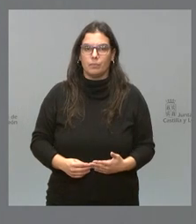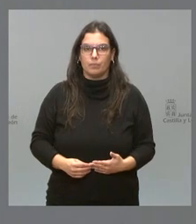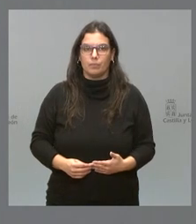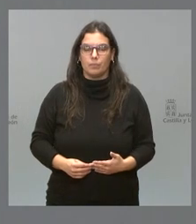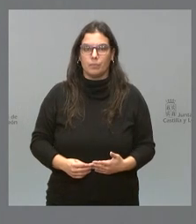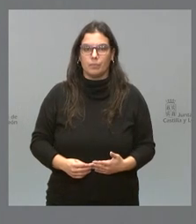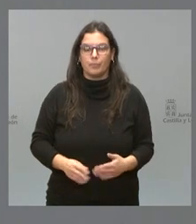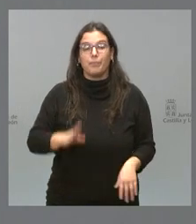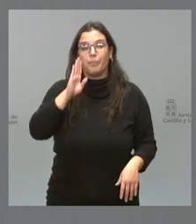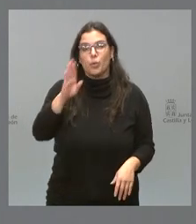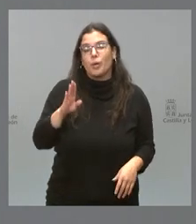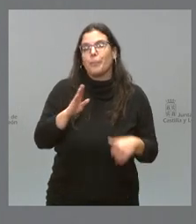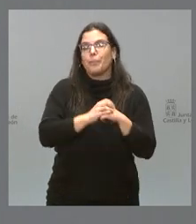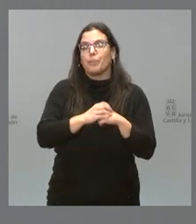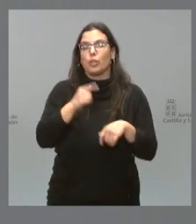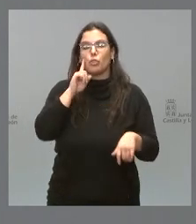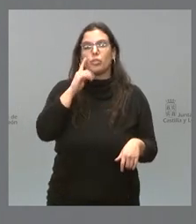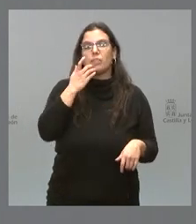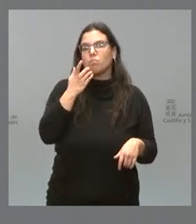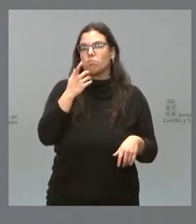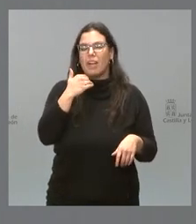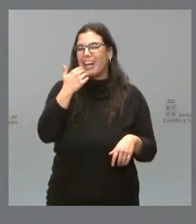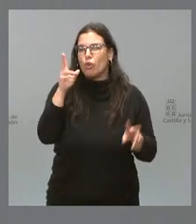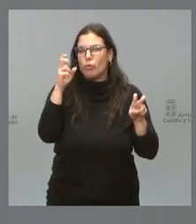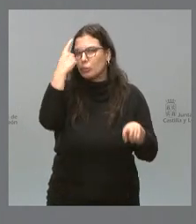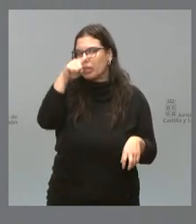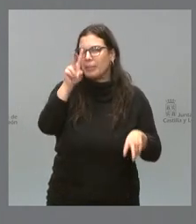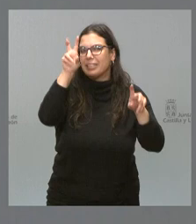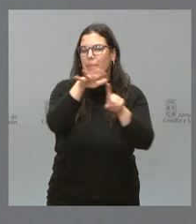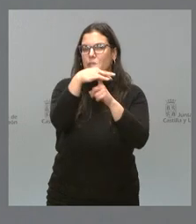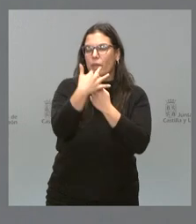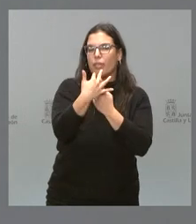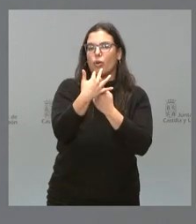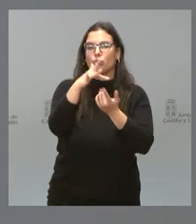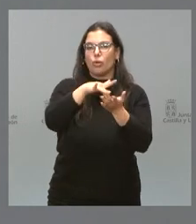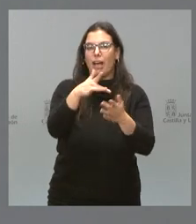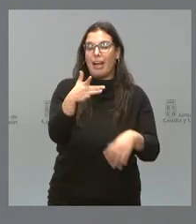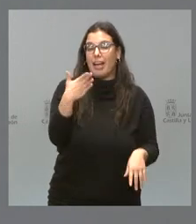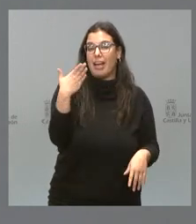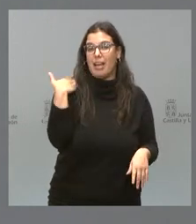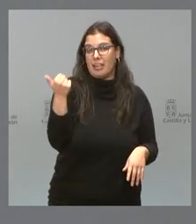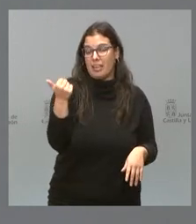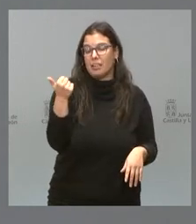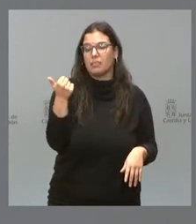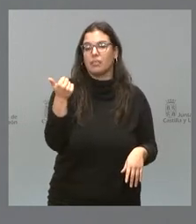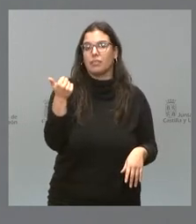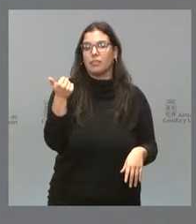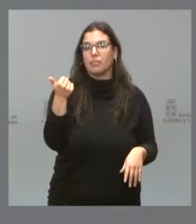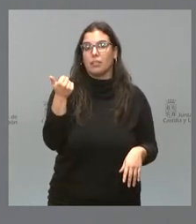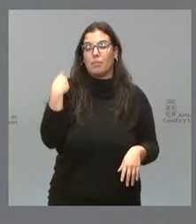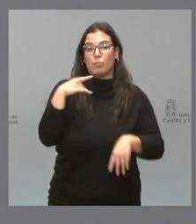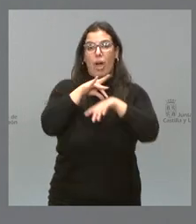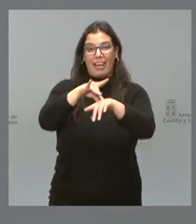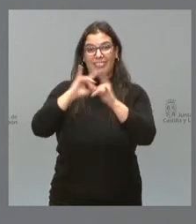si Hola No sé si tienen Alguna novedad de las circunstancias en las que se produjo ayer la el fallecimiento de la gente